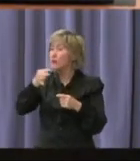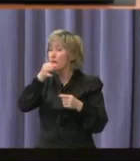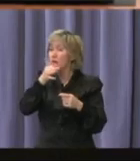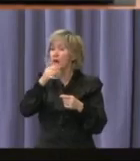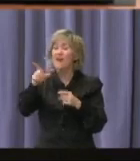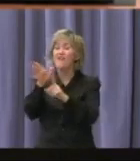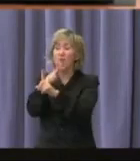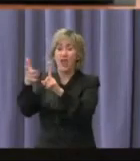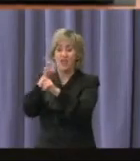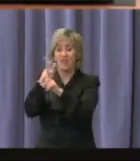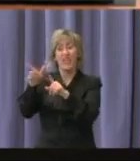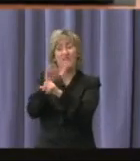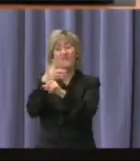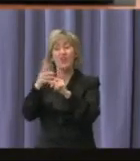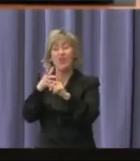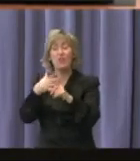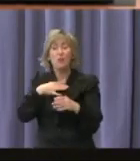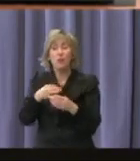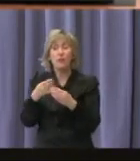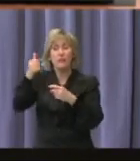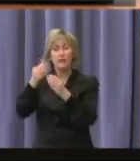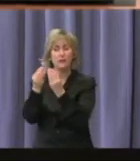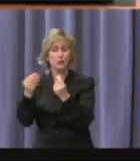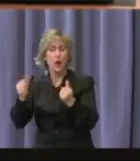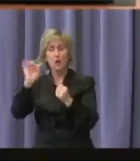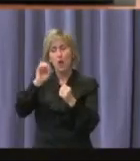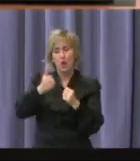menos sutil, pero que no deja de ser violencia, ¿vale?